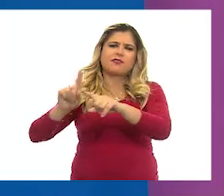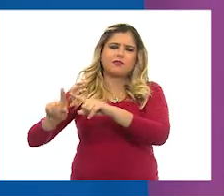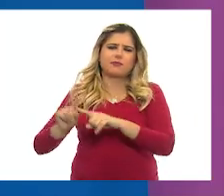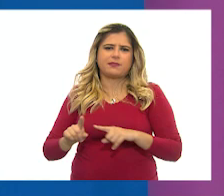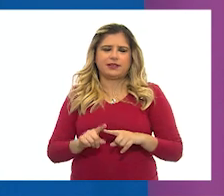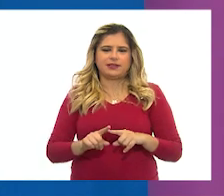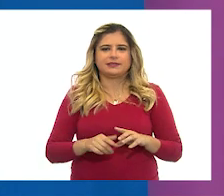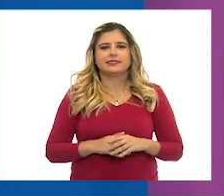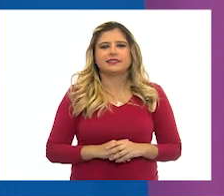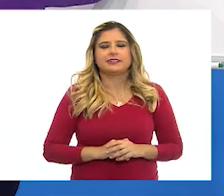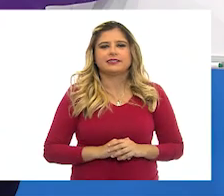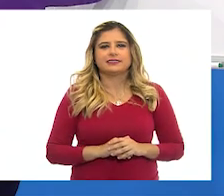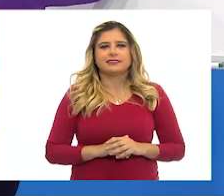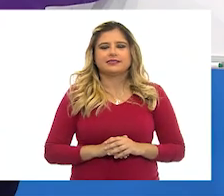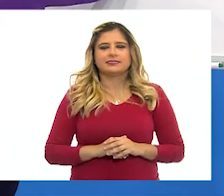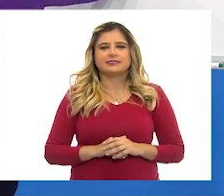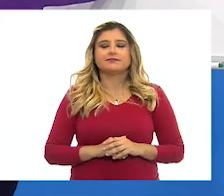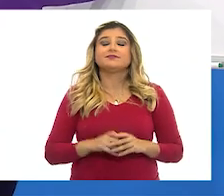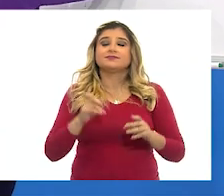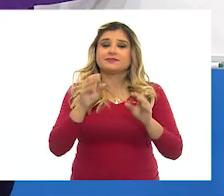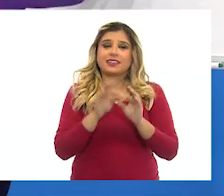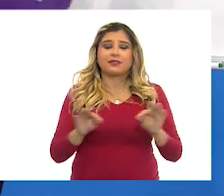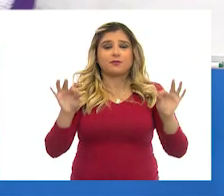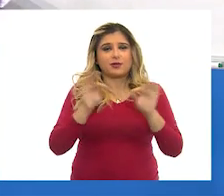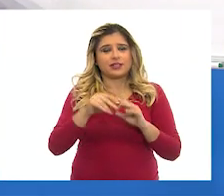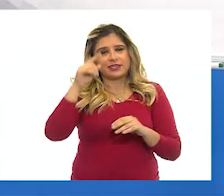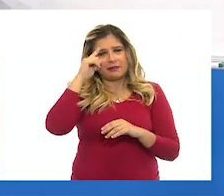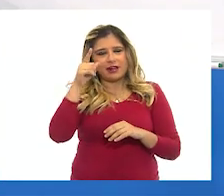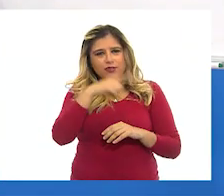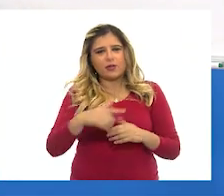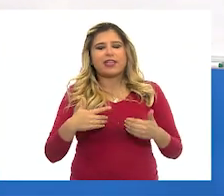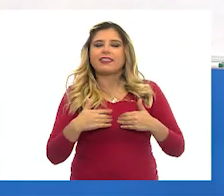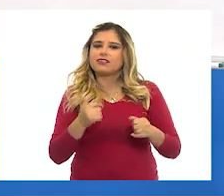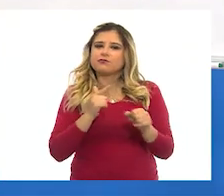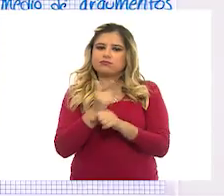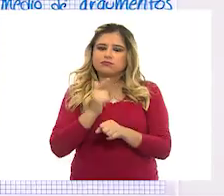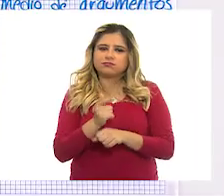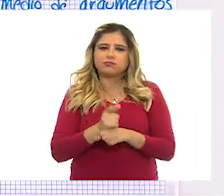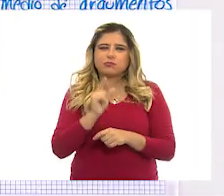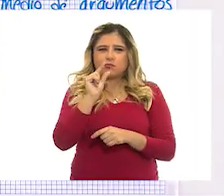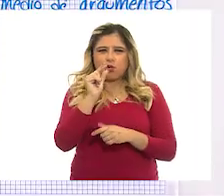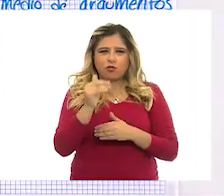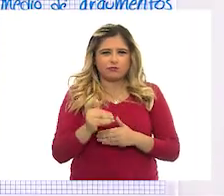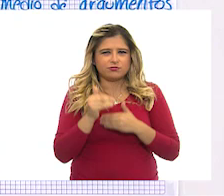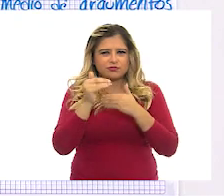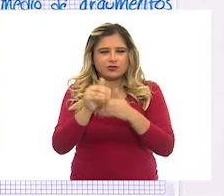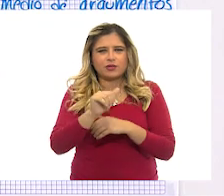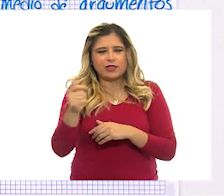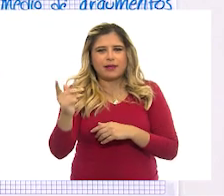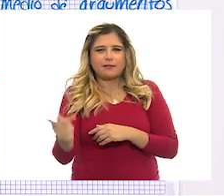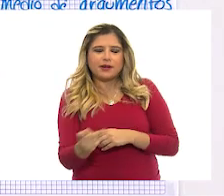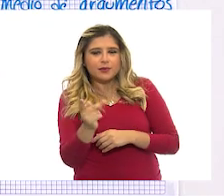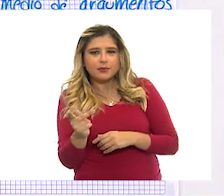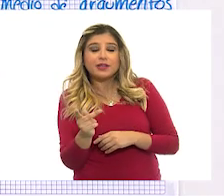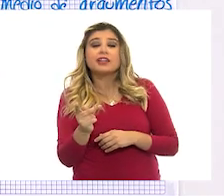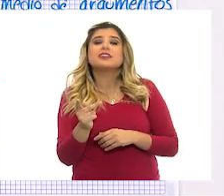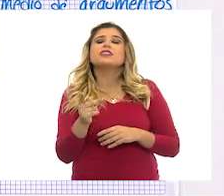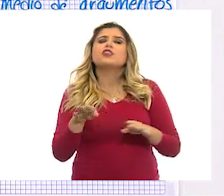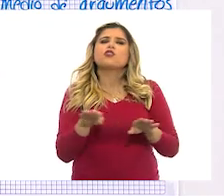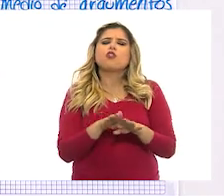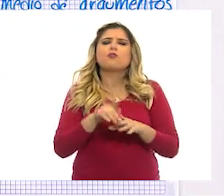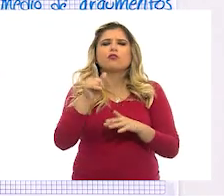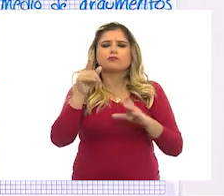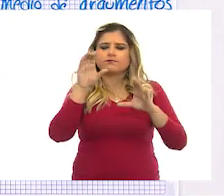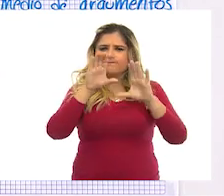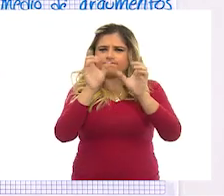formal. Y también es importante para que se pueda entender, y eso también me voy a adelantar un poco a la siguiente pregunta, de cómo es la